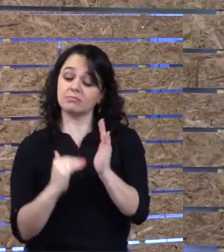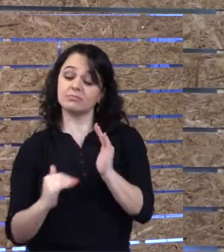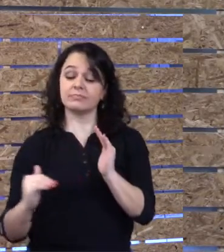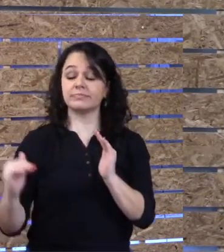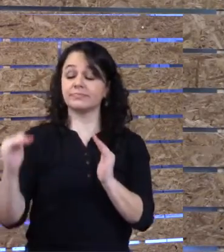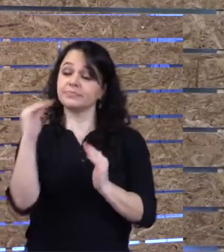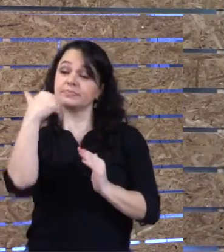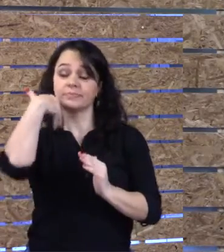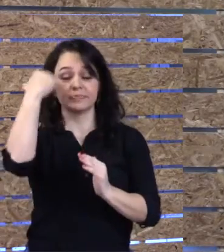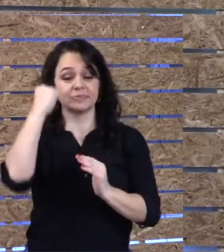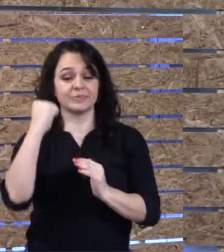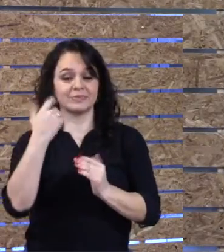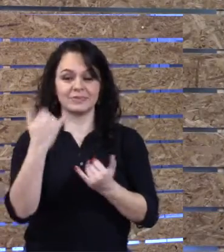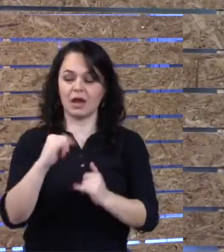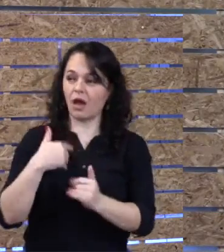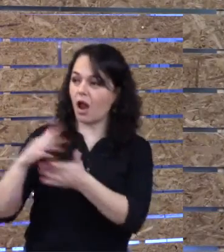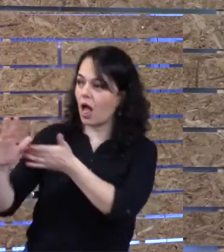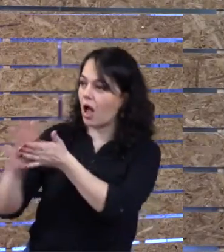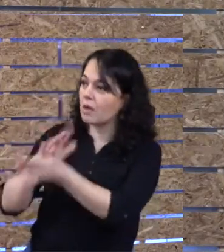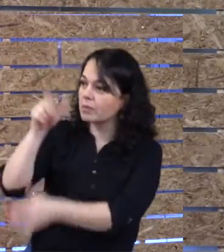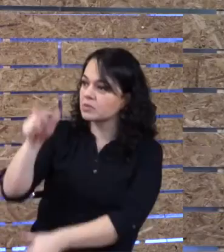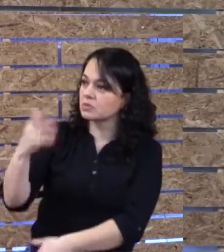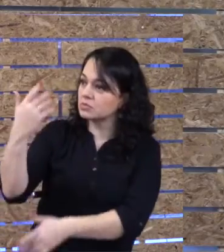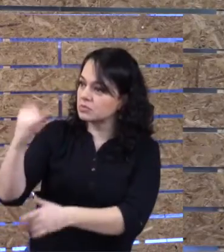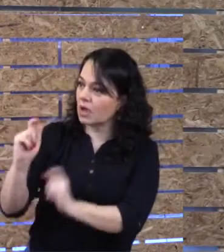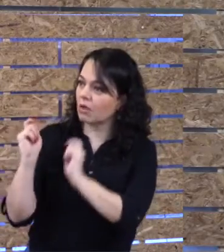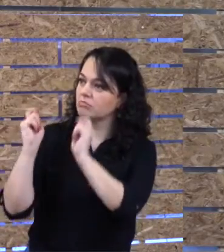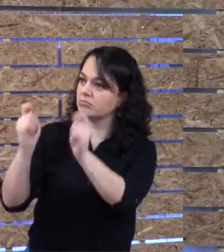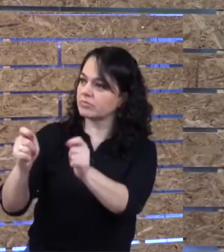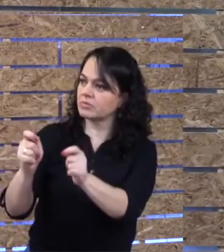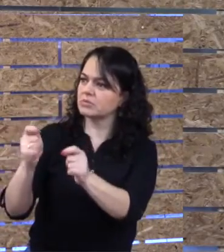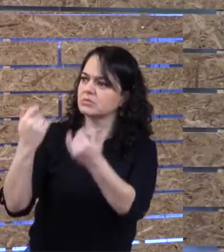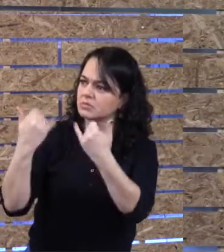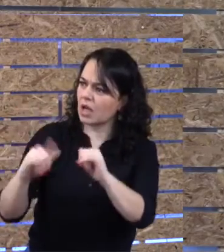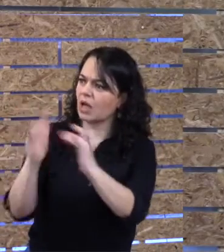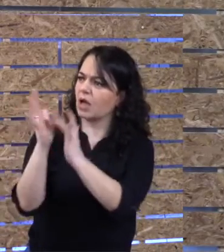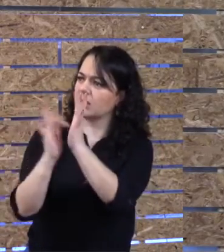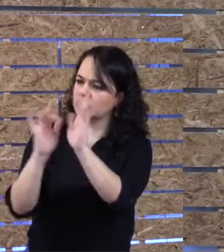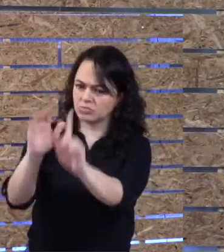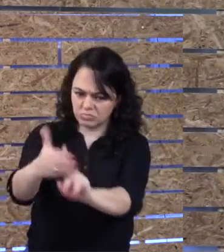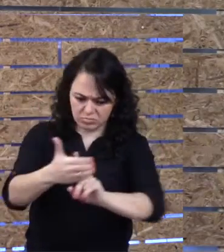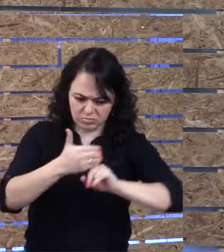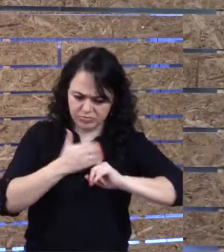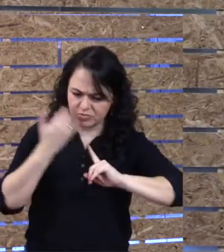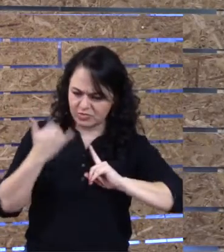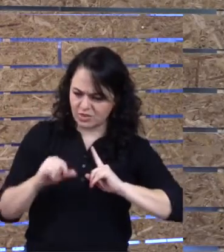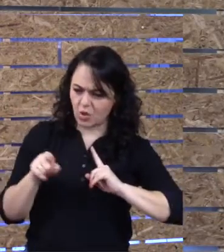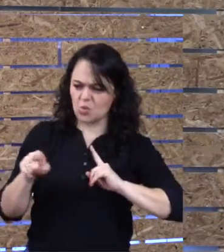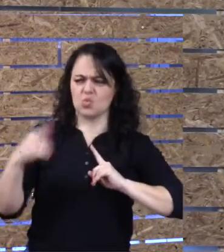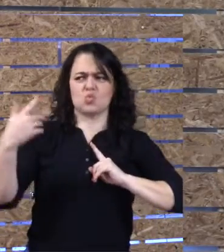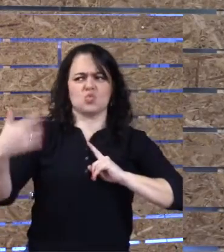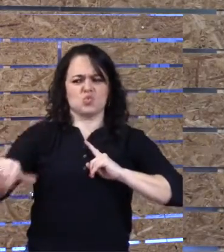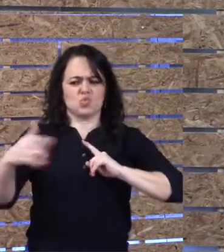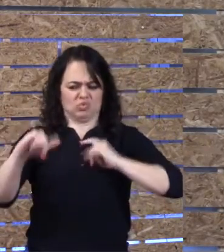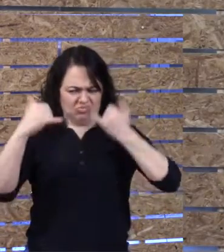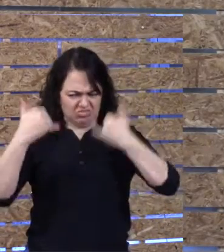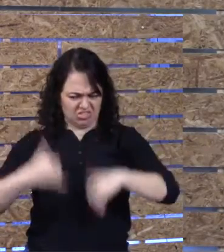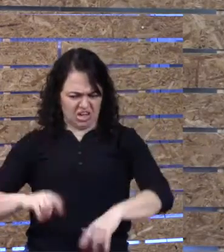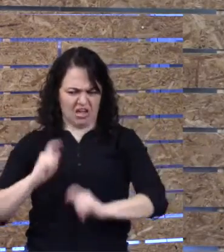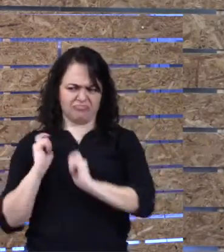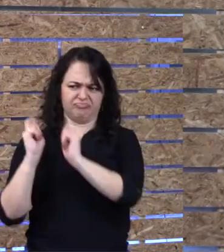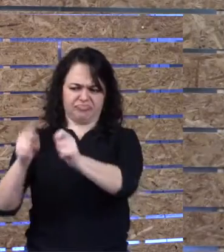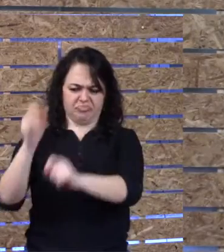visto eso? Que cuando le cuentan a uno de alguien que se ha convertido, que lleva un tiempo convertido, le dicen: no, y ya es hasta pastor.